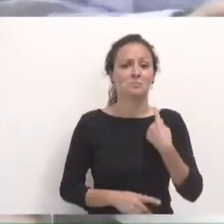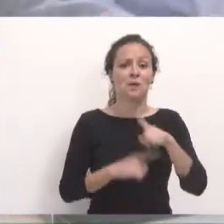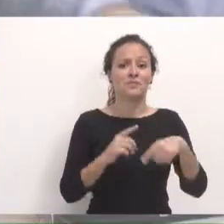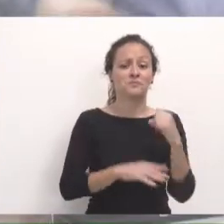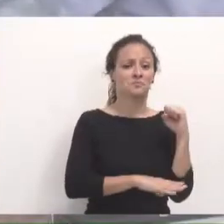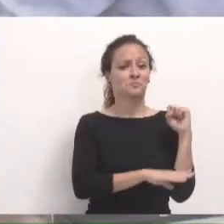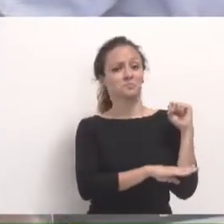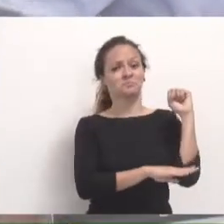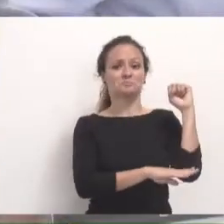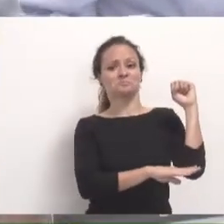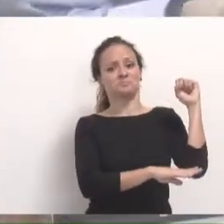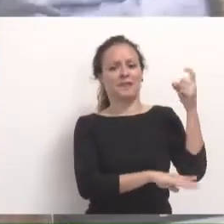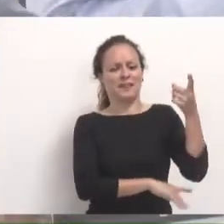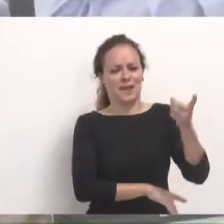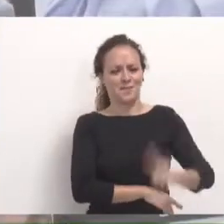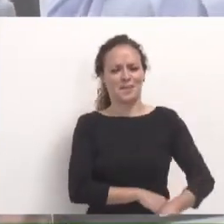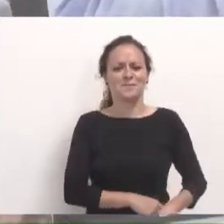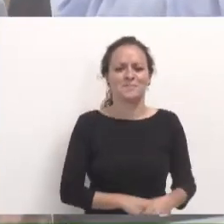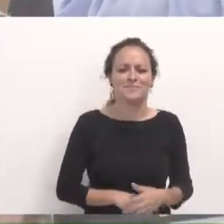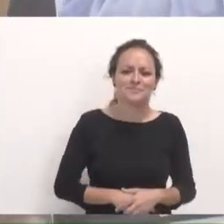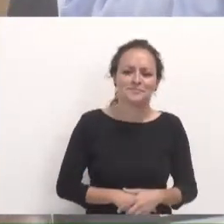Me subo un poco más, venga. Bueno,